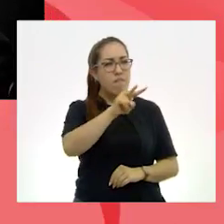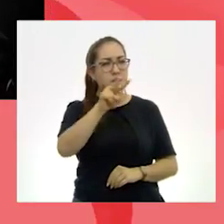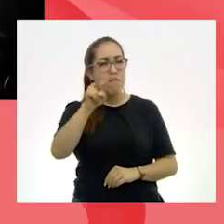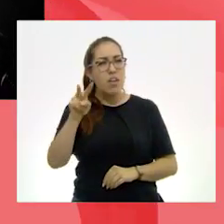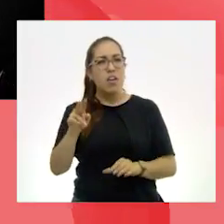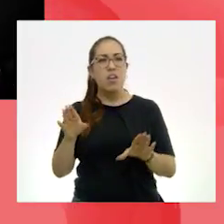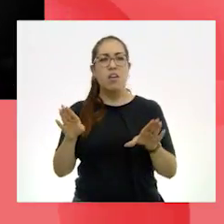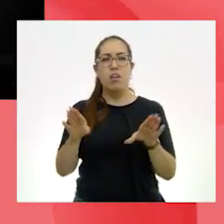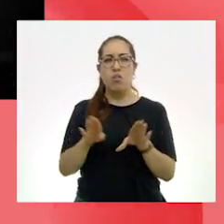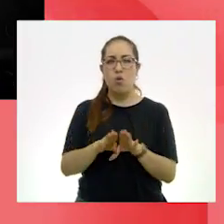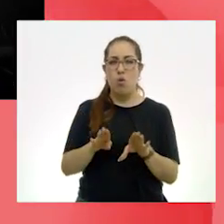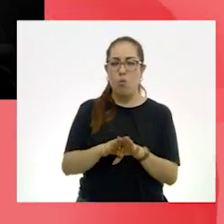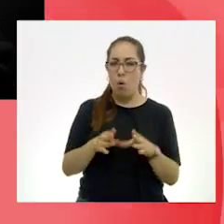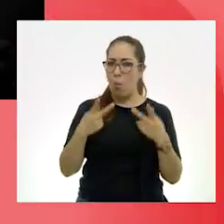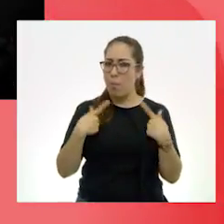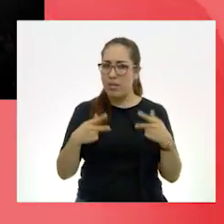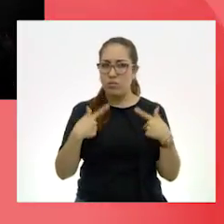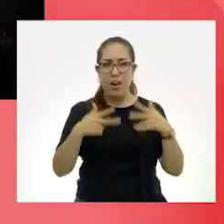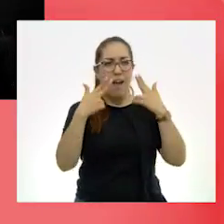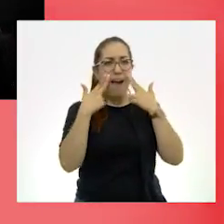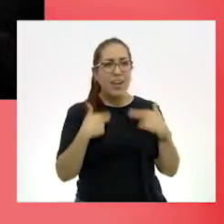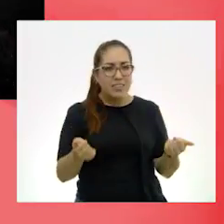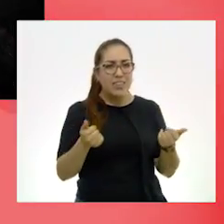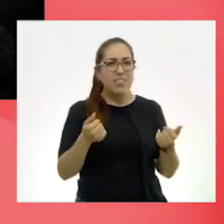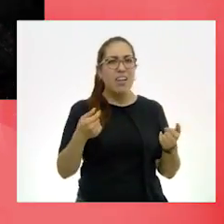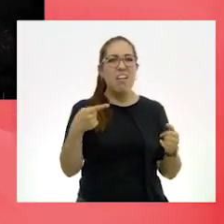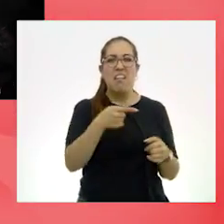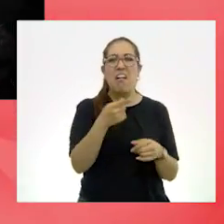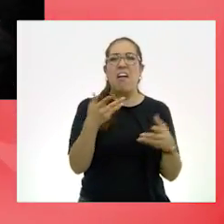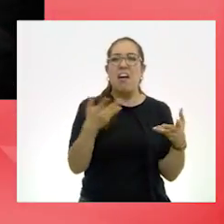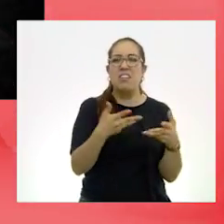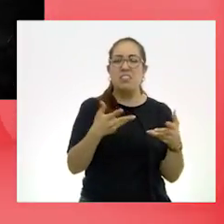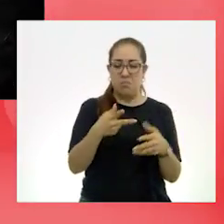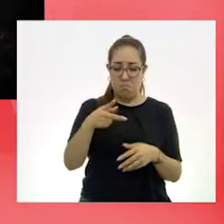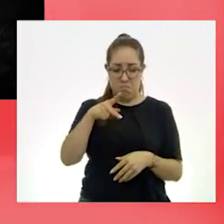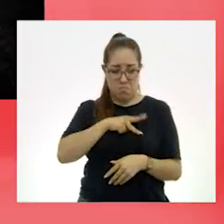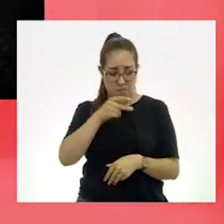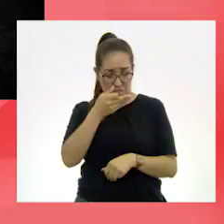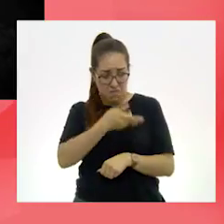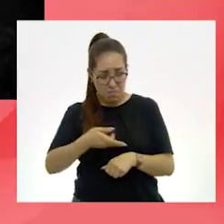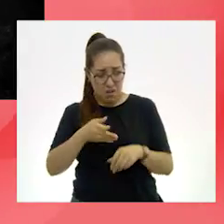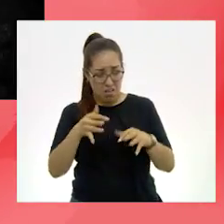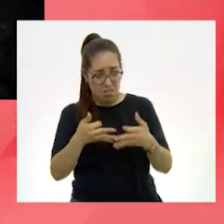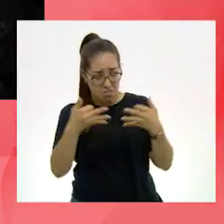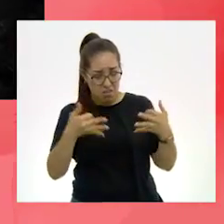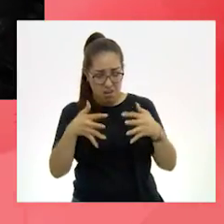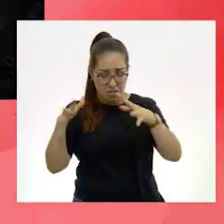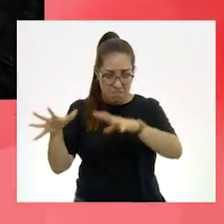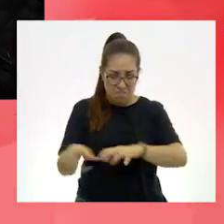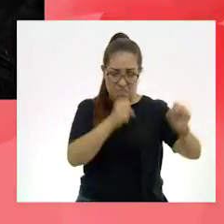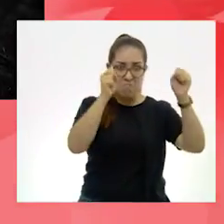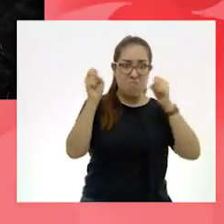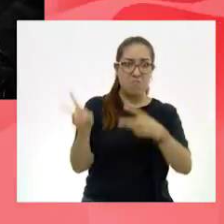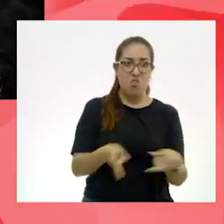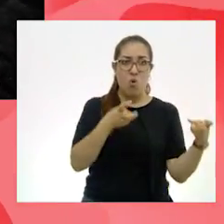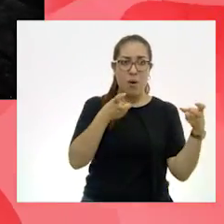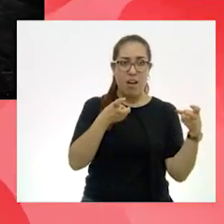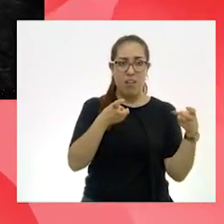hacendados están robándose la tierra de su propia familia. Entonces, y eso pasaba pues